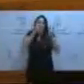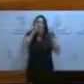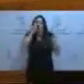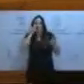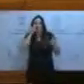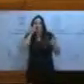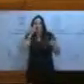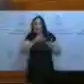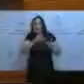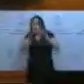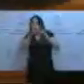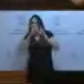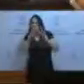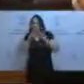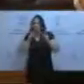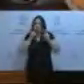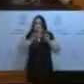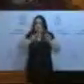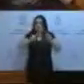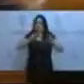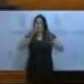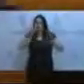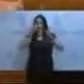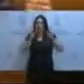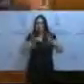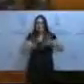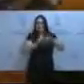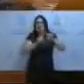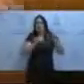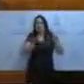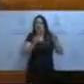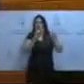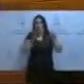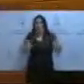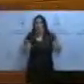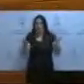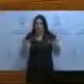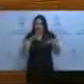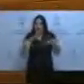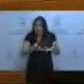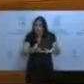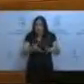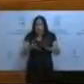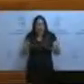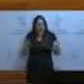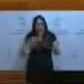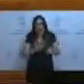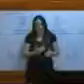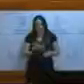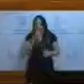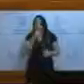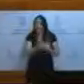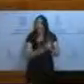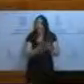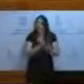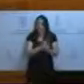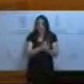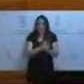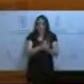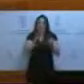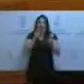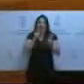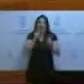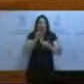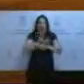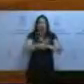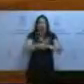observación de animales en semilibertad que lleva todas esas características que le he dicho y de las cuales a día de hoy no tenemos ninguno. Y mire, le voy a decir una cosa, decía su consejero en Turismo Sostenible,